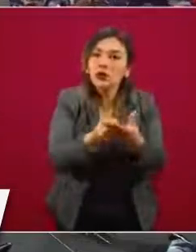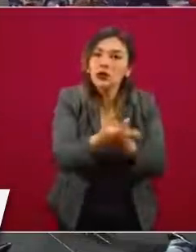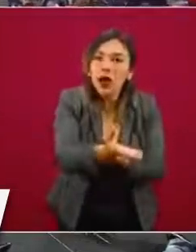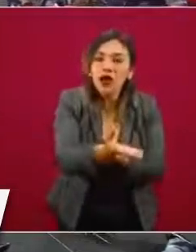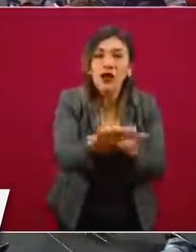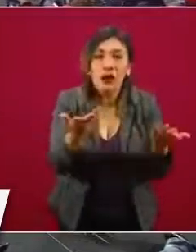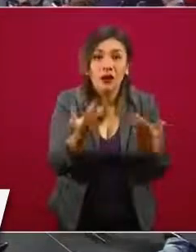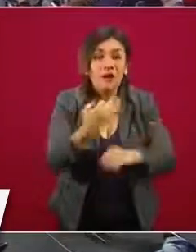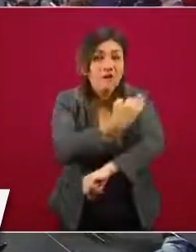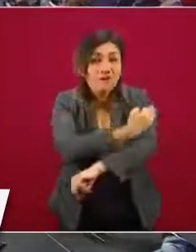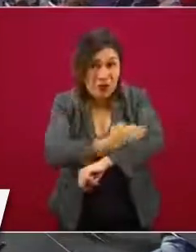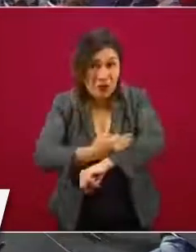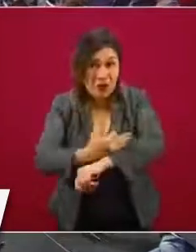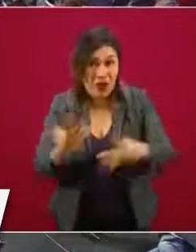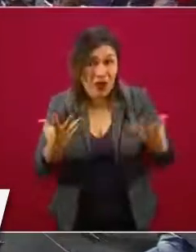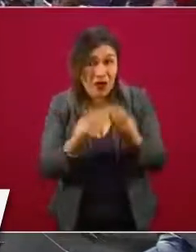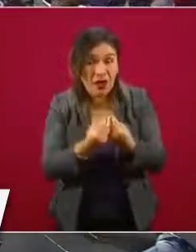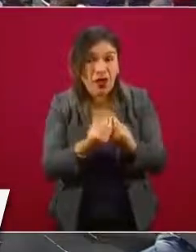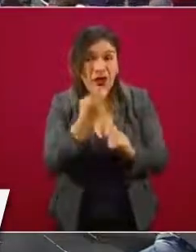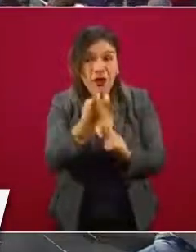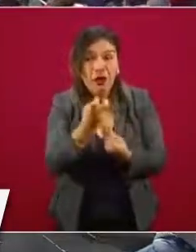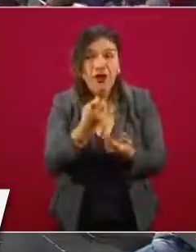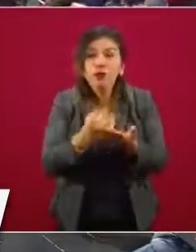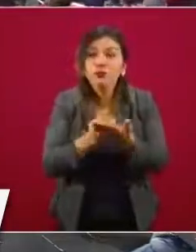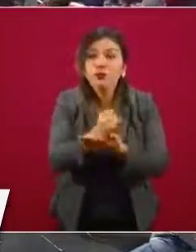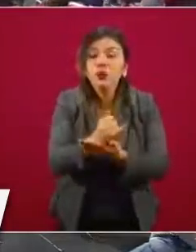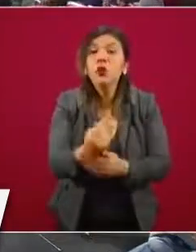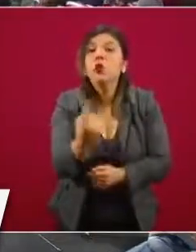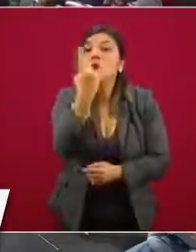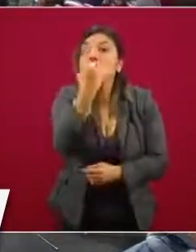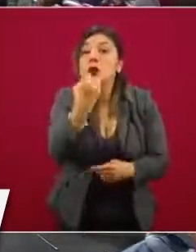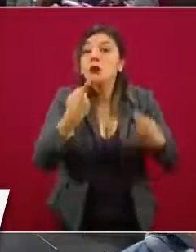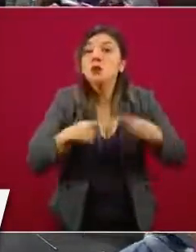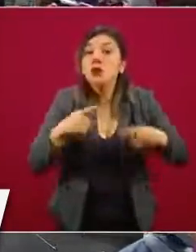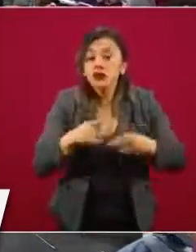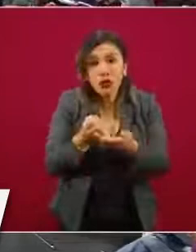Incluso de la familia se decide que va a salir uno.